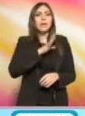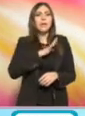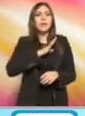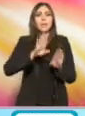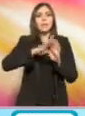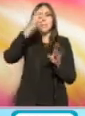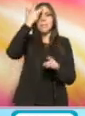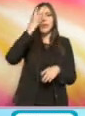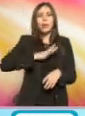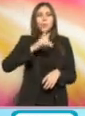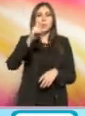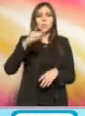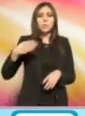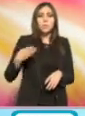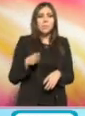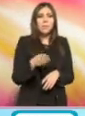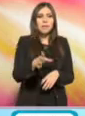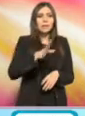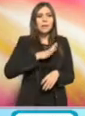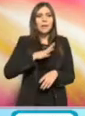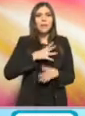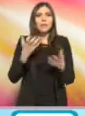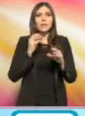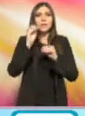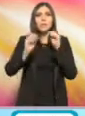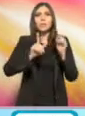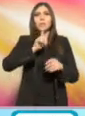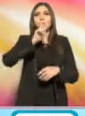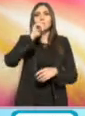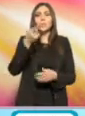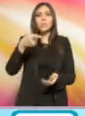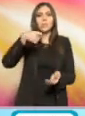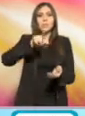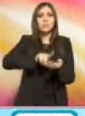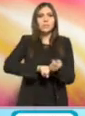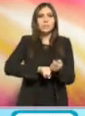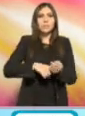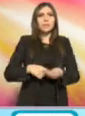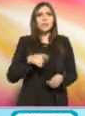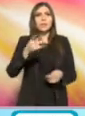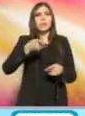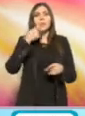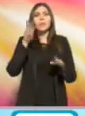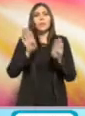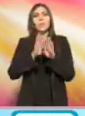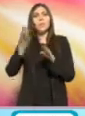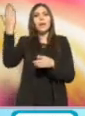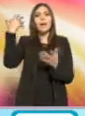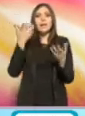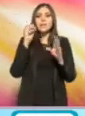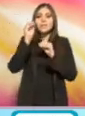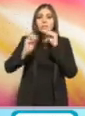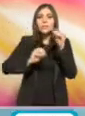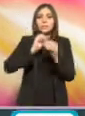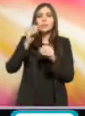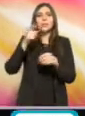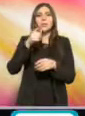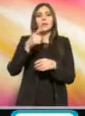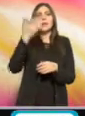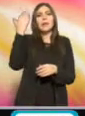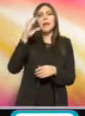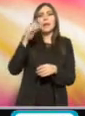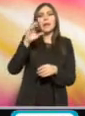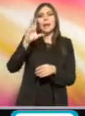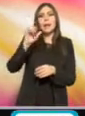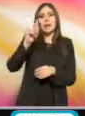está formado por luces, ¿sí? Qué Ya ven que bonito. estuvimos hablando de estos personajes de cartón antes. Sí. Ahora son personajes